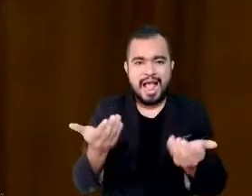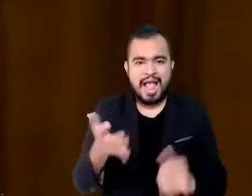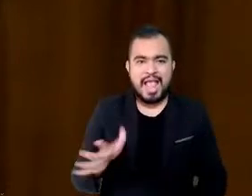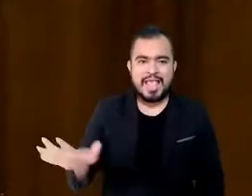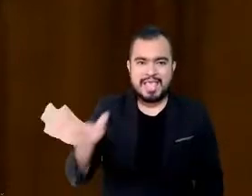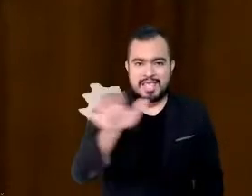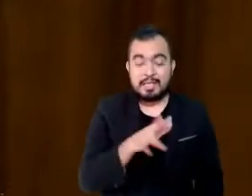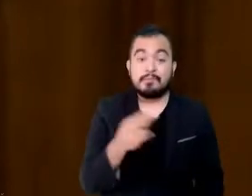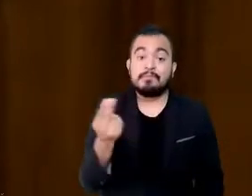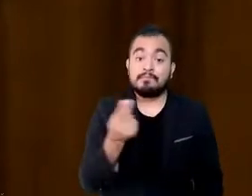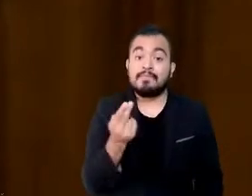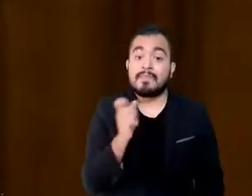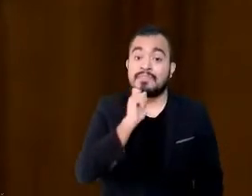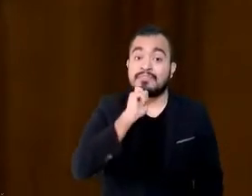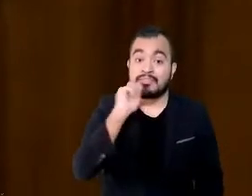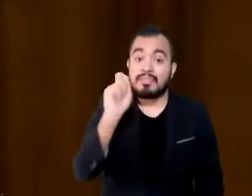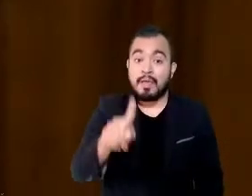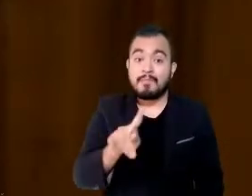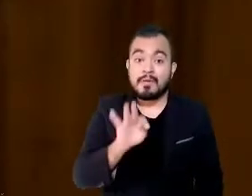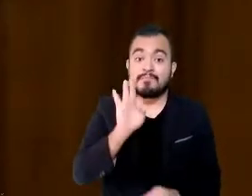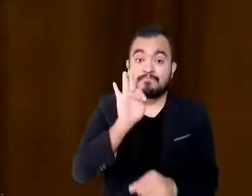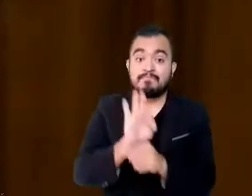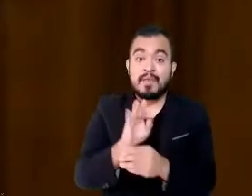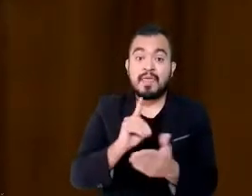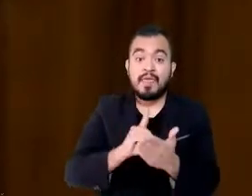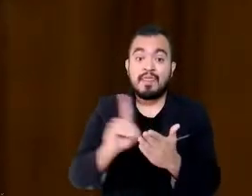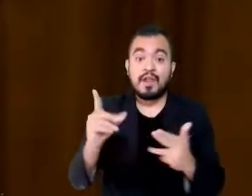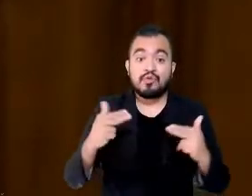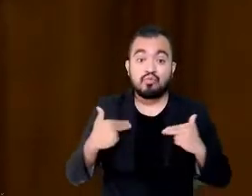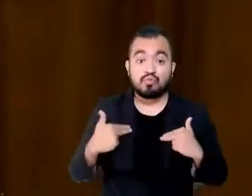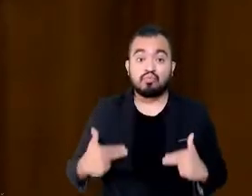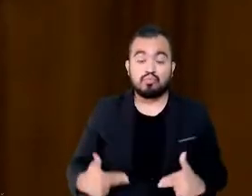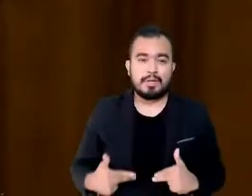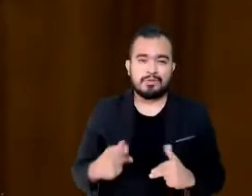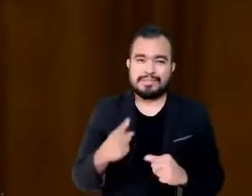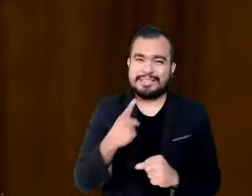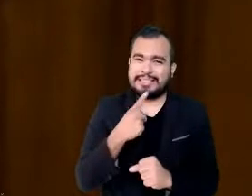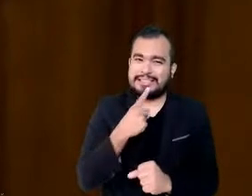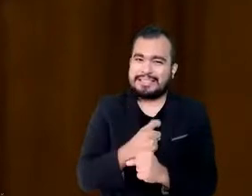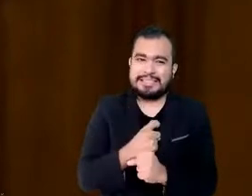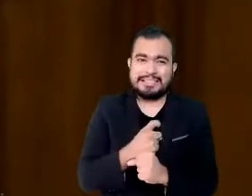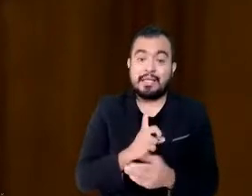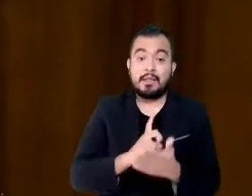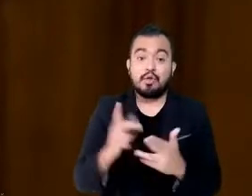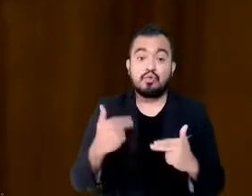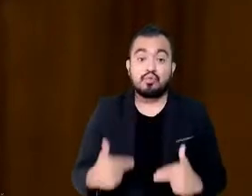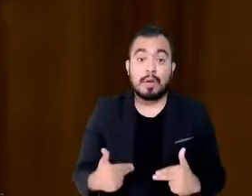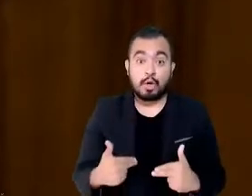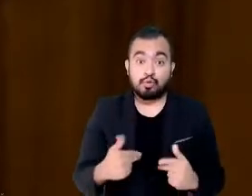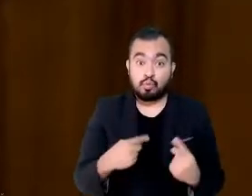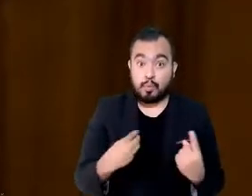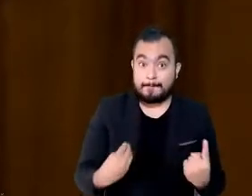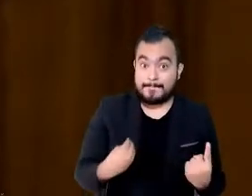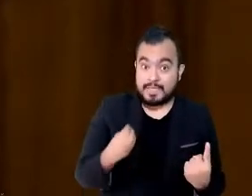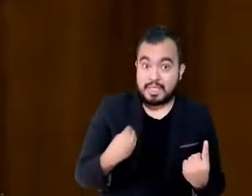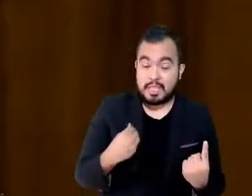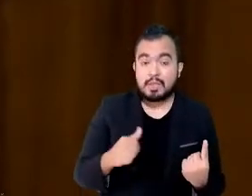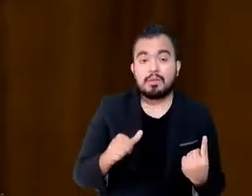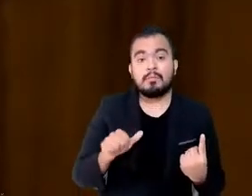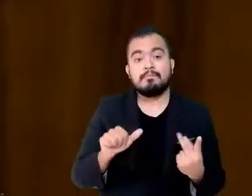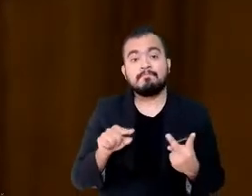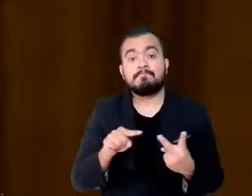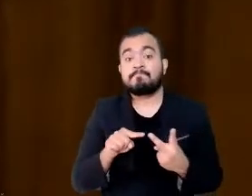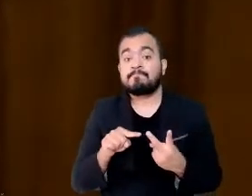que salvaguardar también los derechos humanos y el principal derecho humano, aparte de la vida, junto con otros, es la